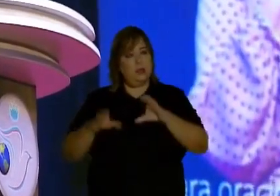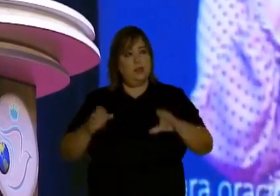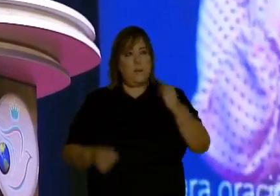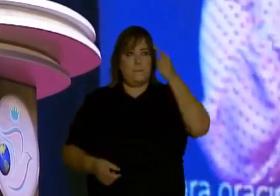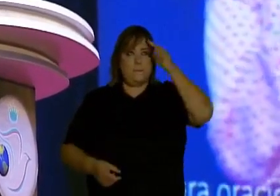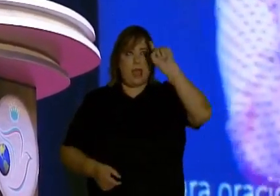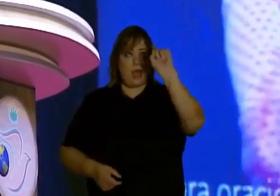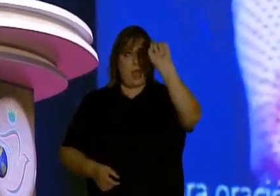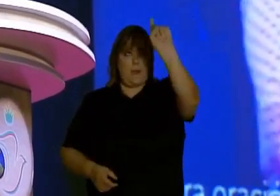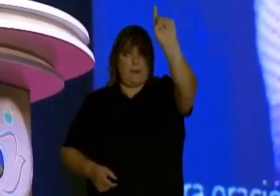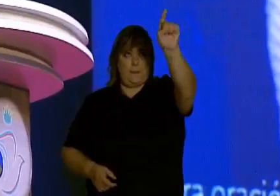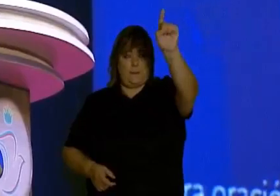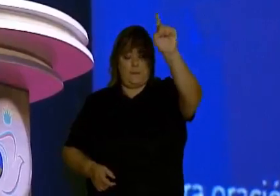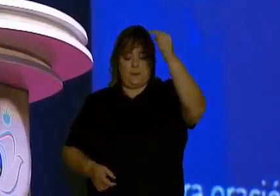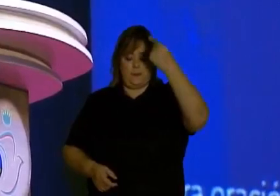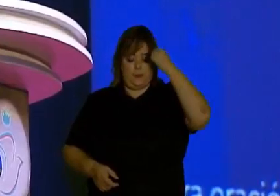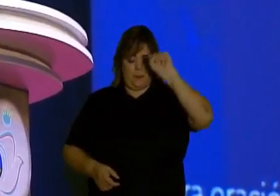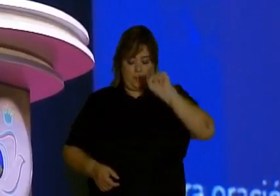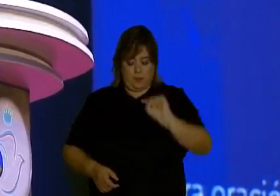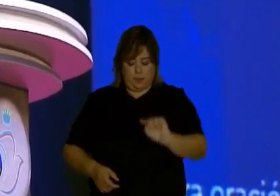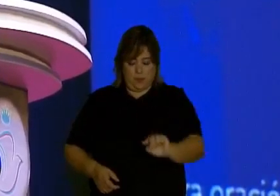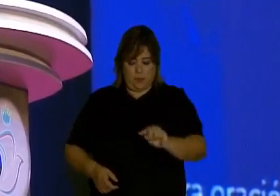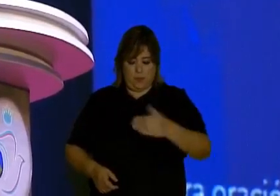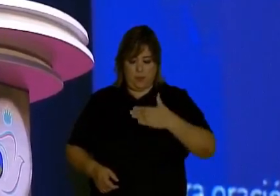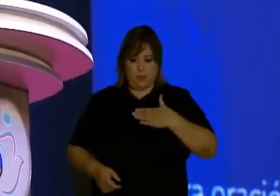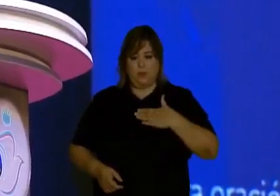deja. Precioso Espíritu.